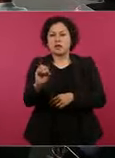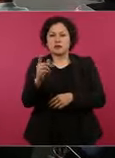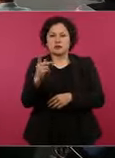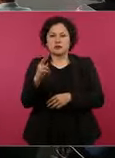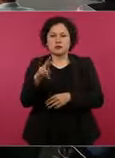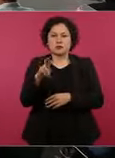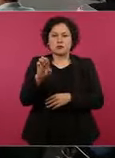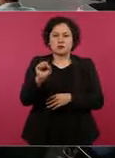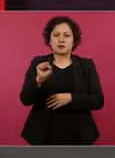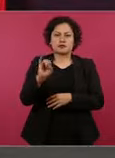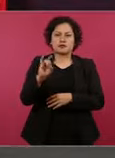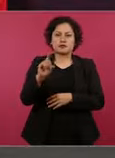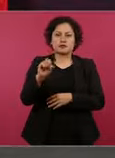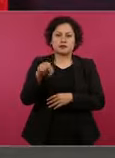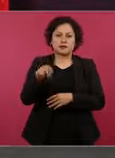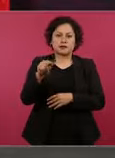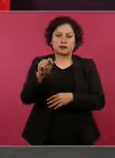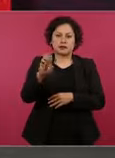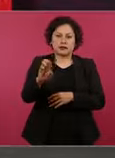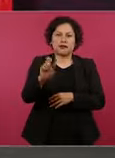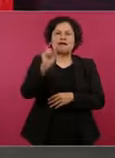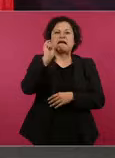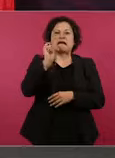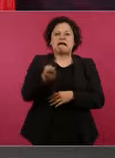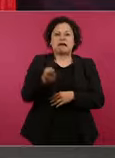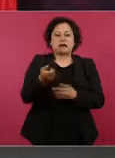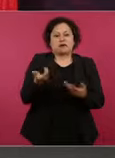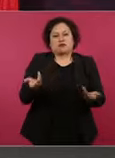que vienen los el New York Times,